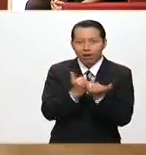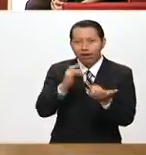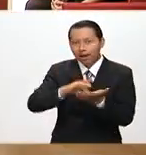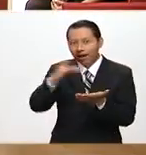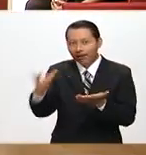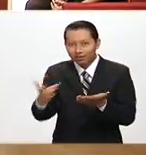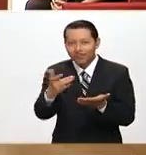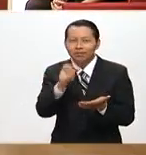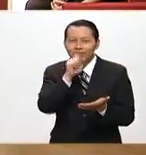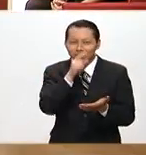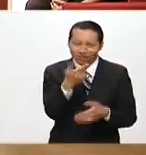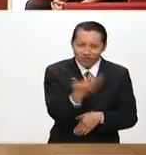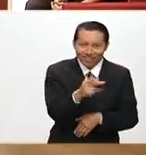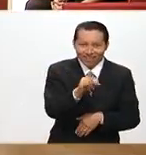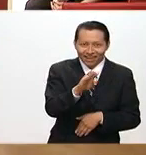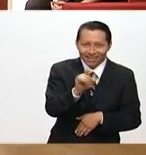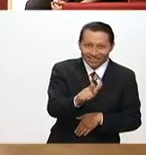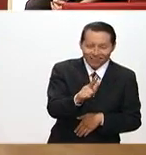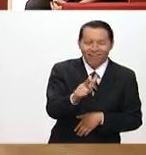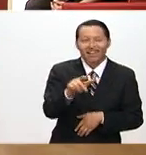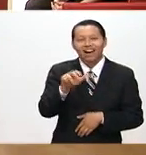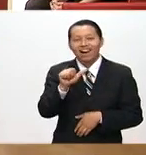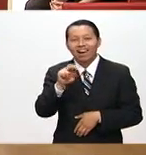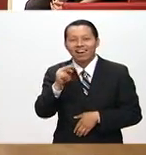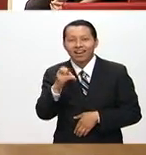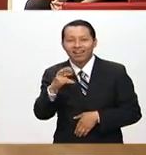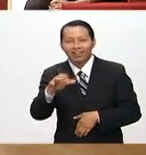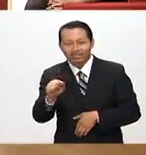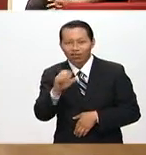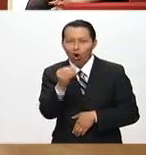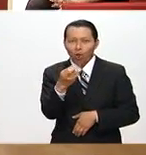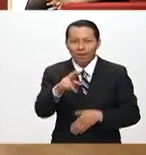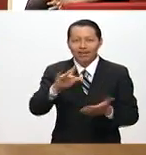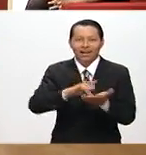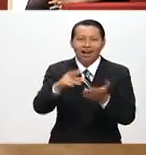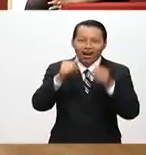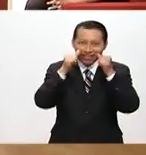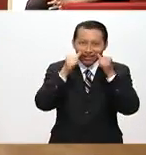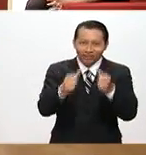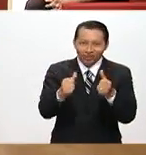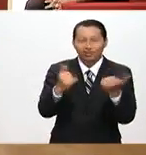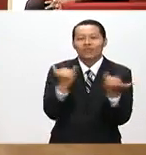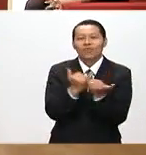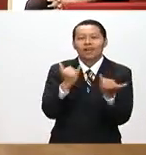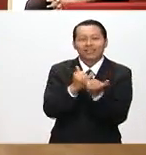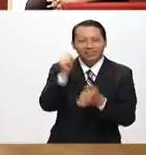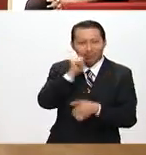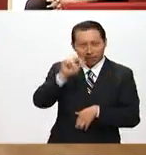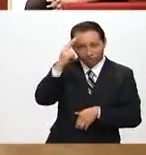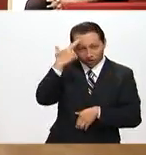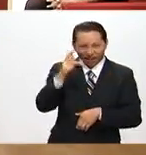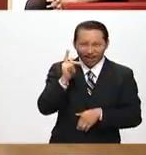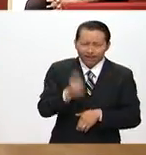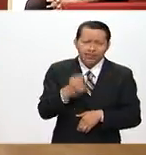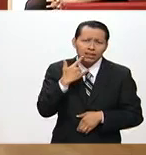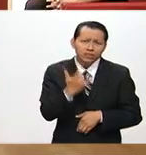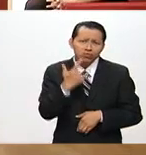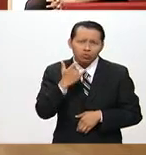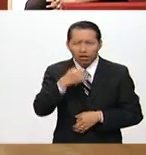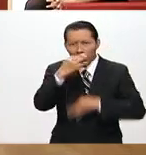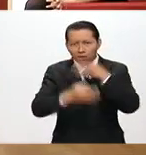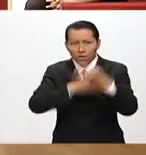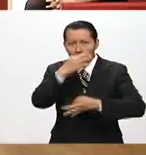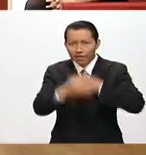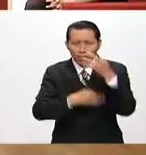a ti, Daniel, Ana Cris, Omar, gracias a usted por su atención. Siempre le voy a recordar que este de verdad es un esfuerzo